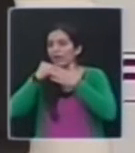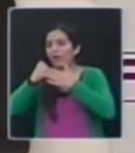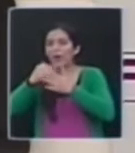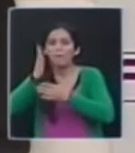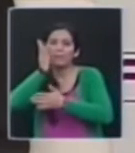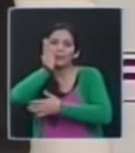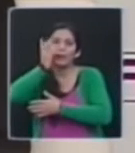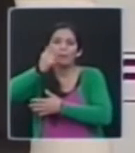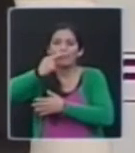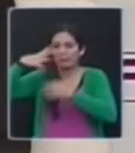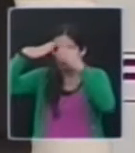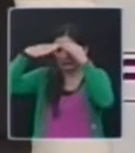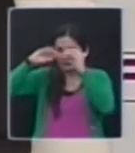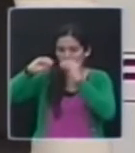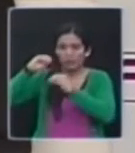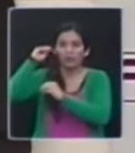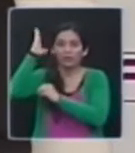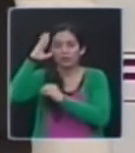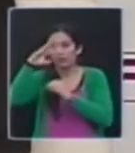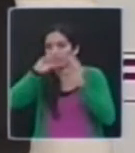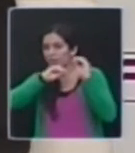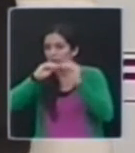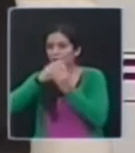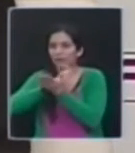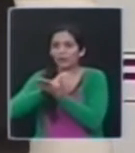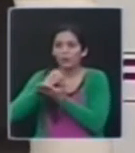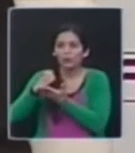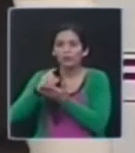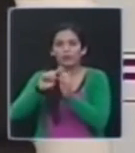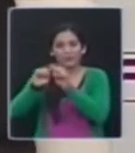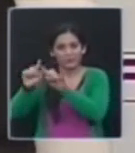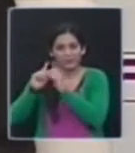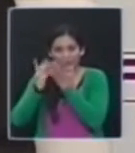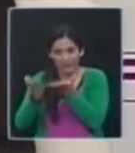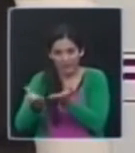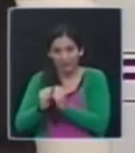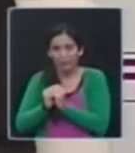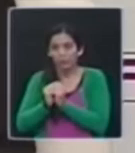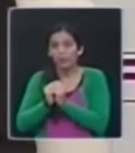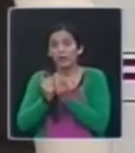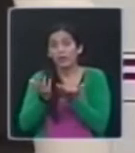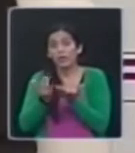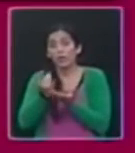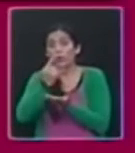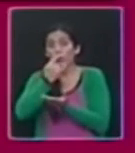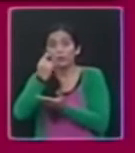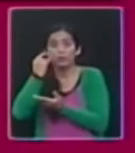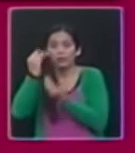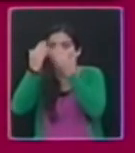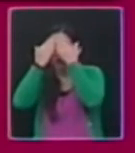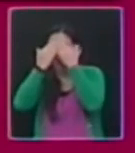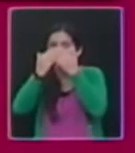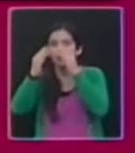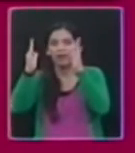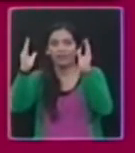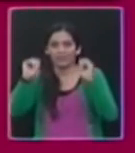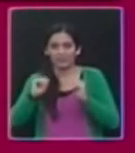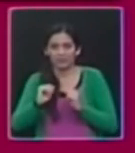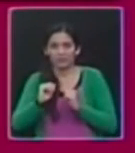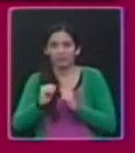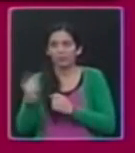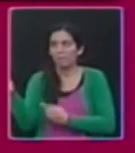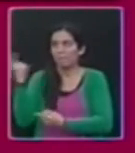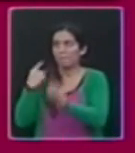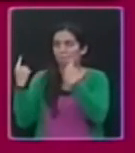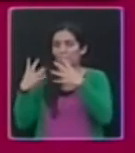padres, a profesores y a los mismos niños. Con esto intentamos que los niños se desprendan de los estereotipos y